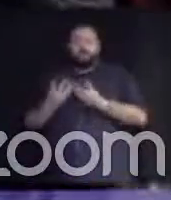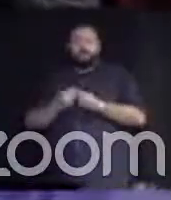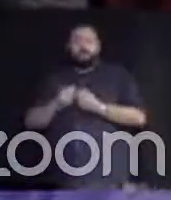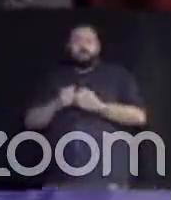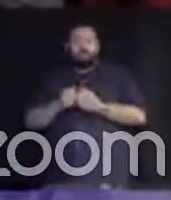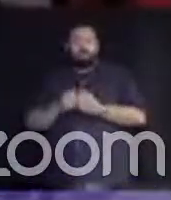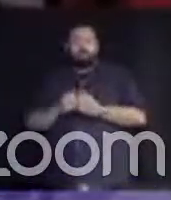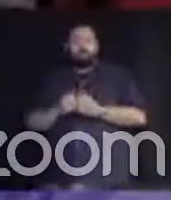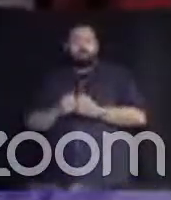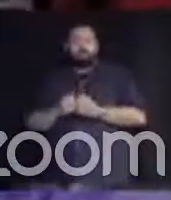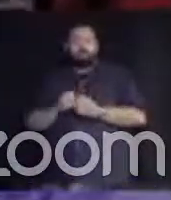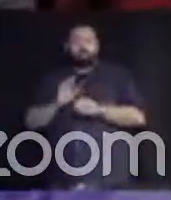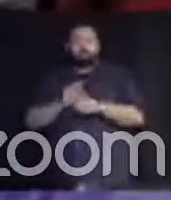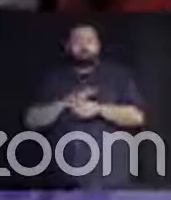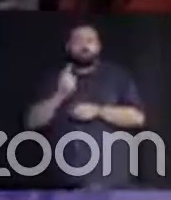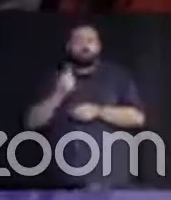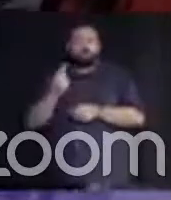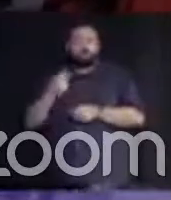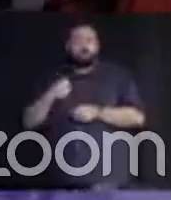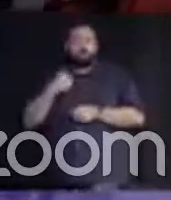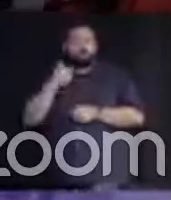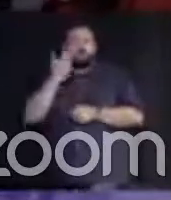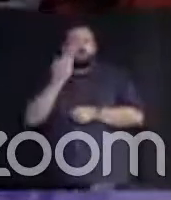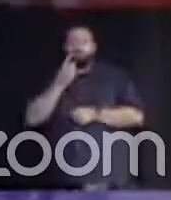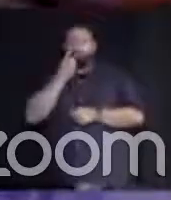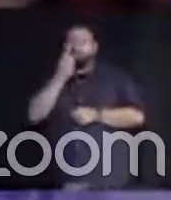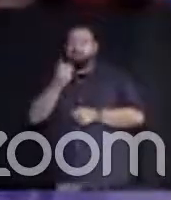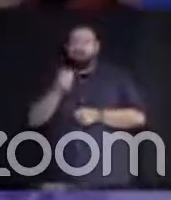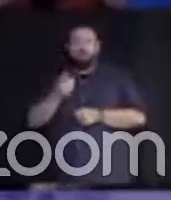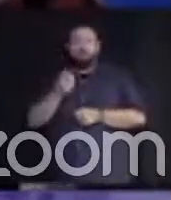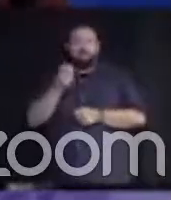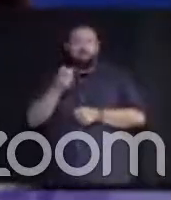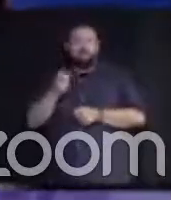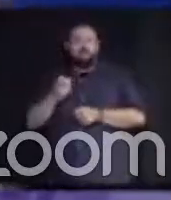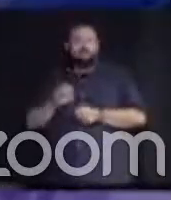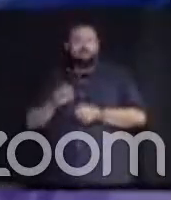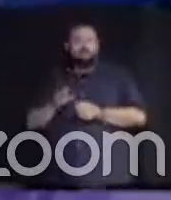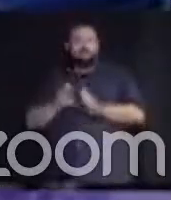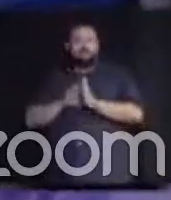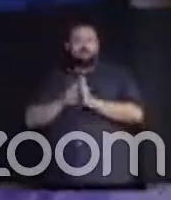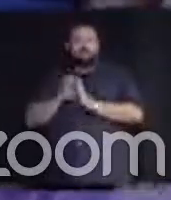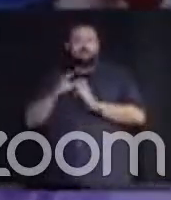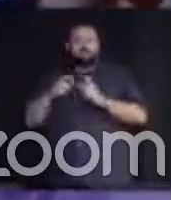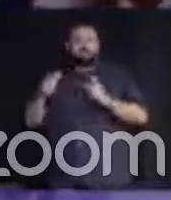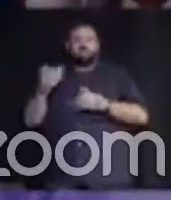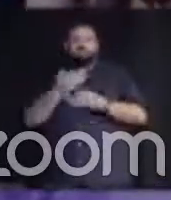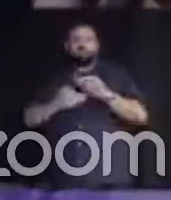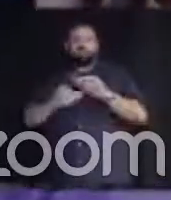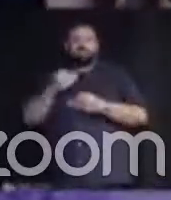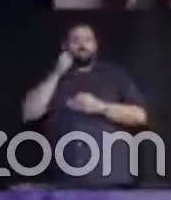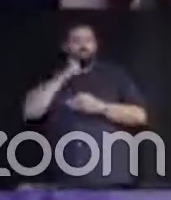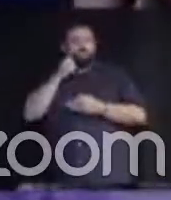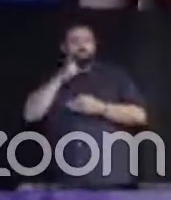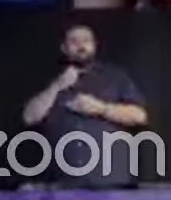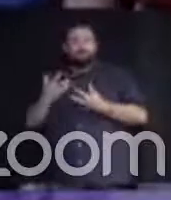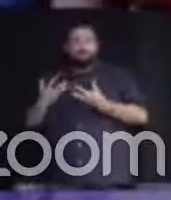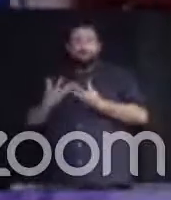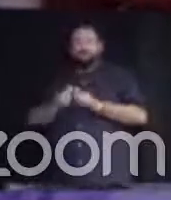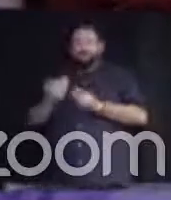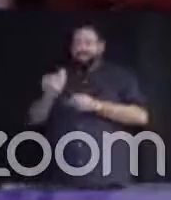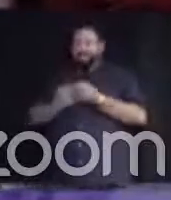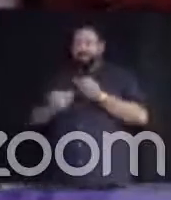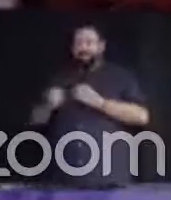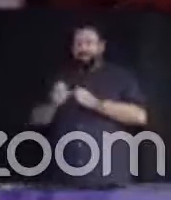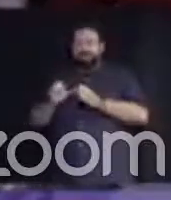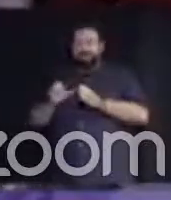porque, para ponerlo muy simple, el crecimiento va cuando uno se apega como un chicle